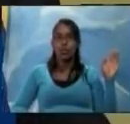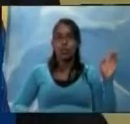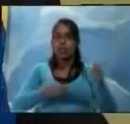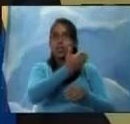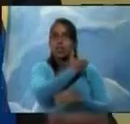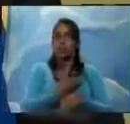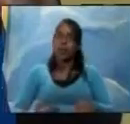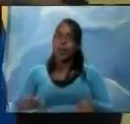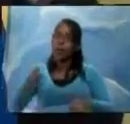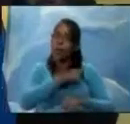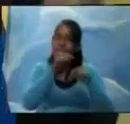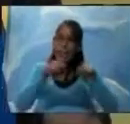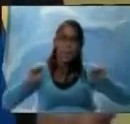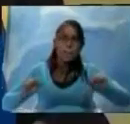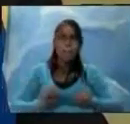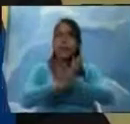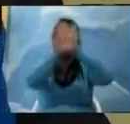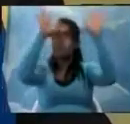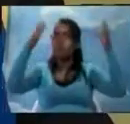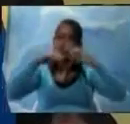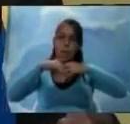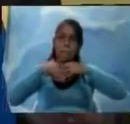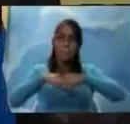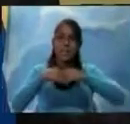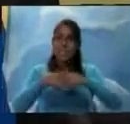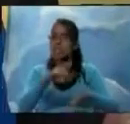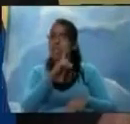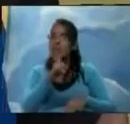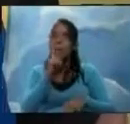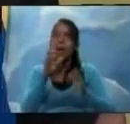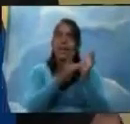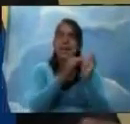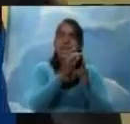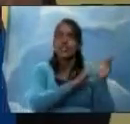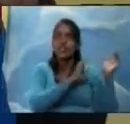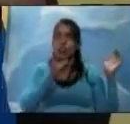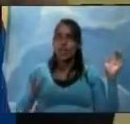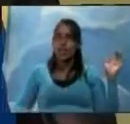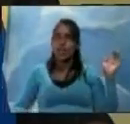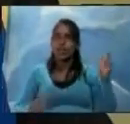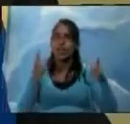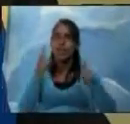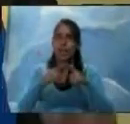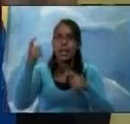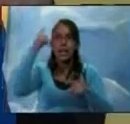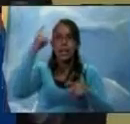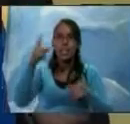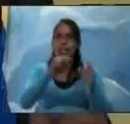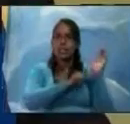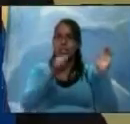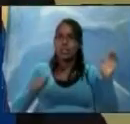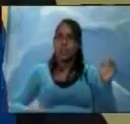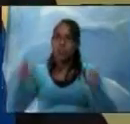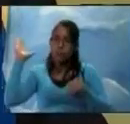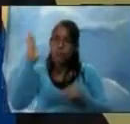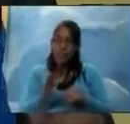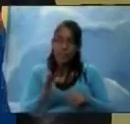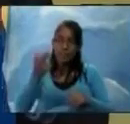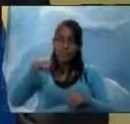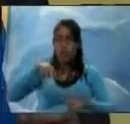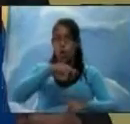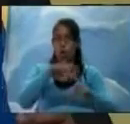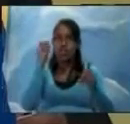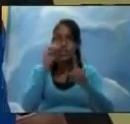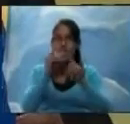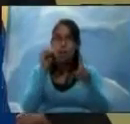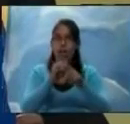dueño de esta maravillosa empresa se llama Jesucristo. Y en aquel día el Señor vendrá y nos llamará